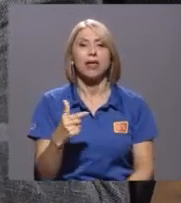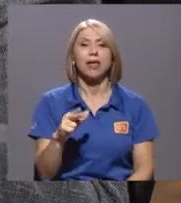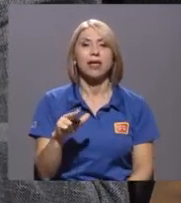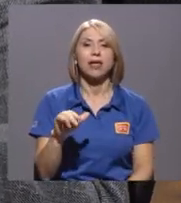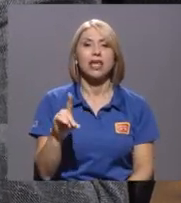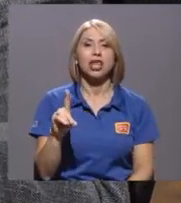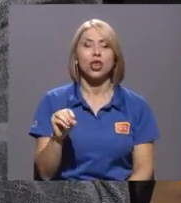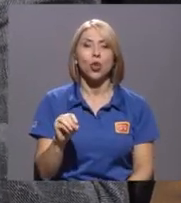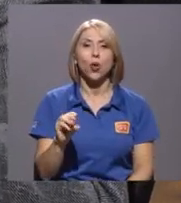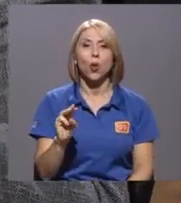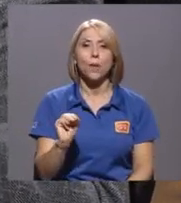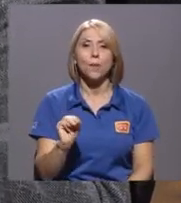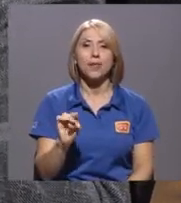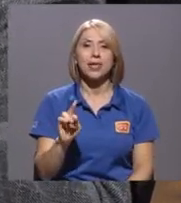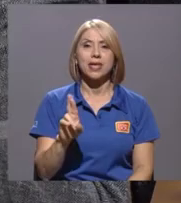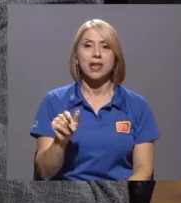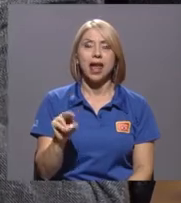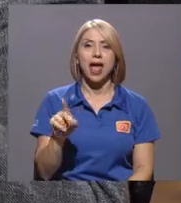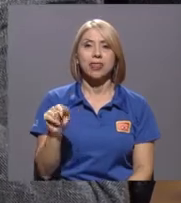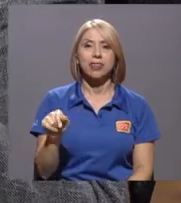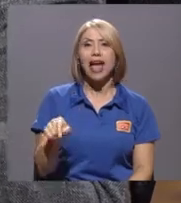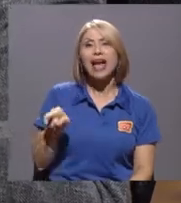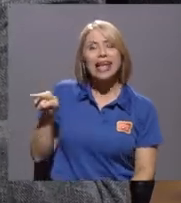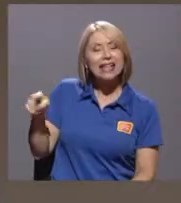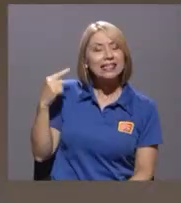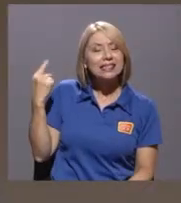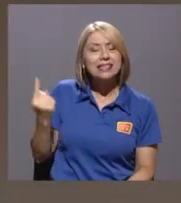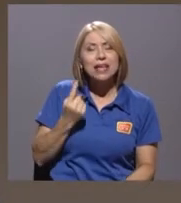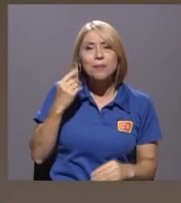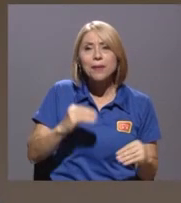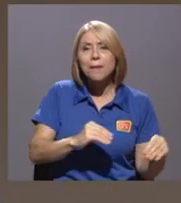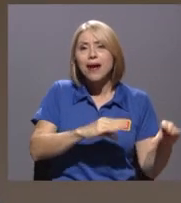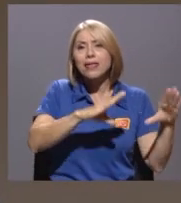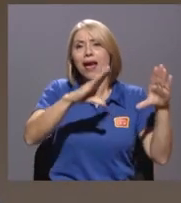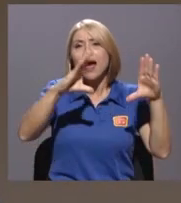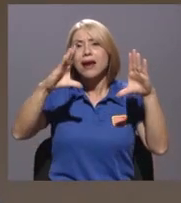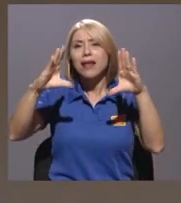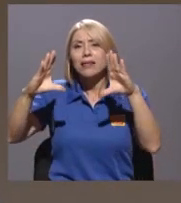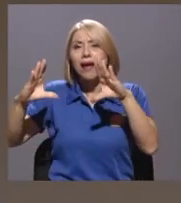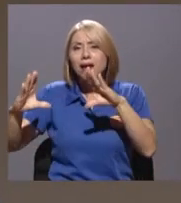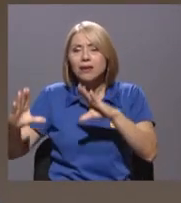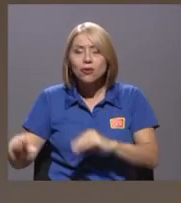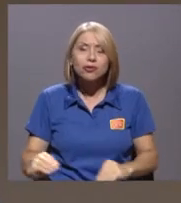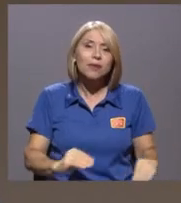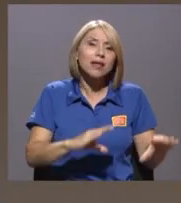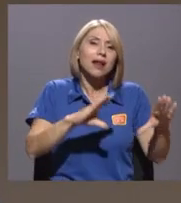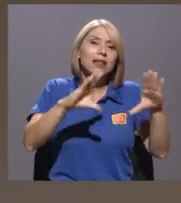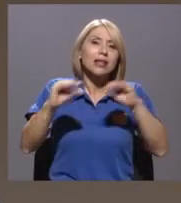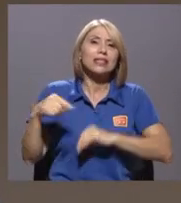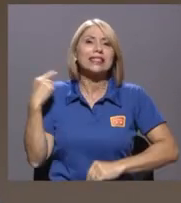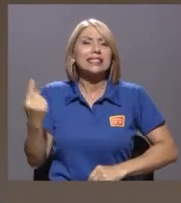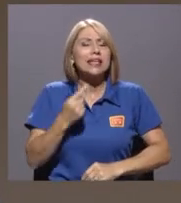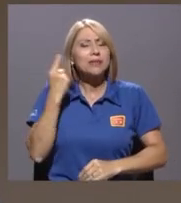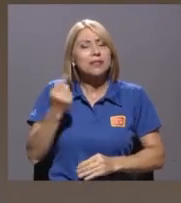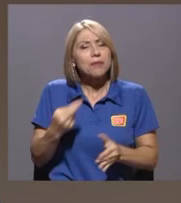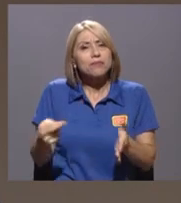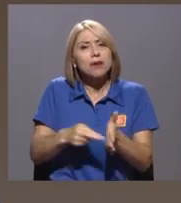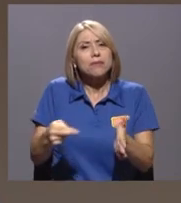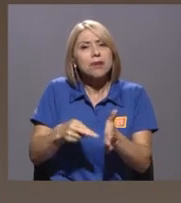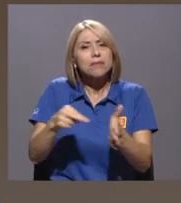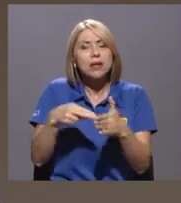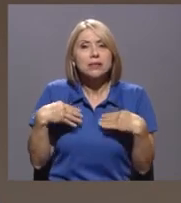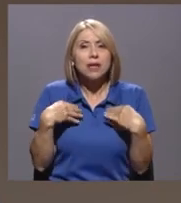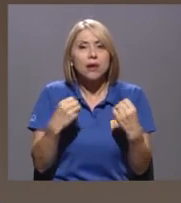mañana tarde y noche lis y ciega algo salud primaria la estructura del gasto en salud